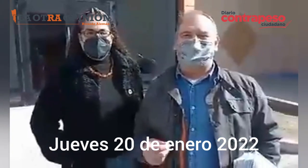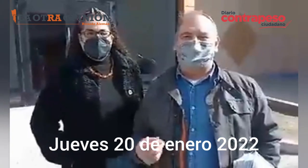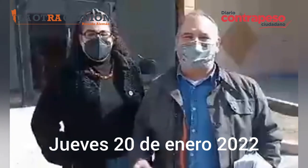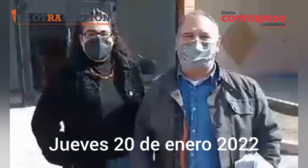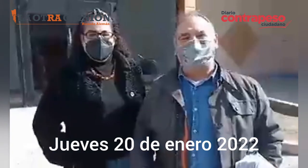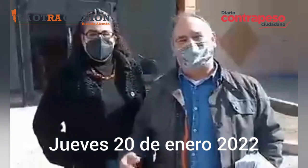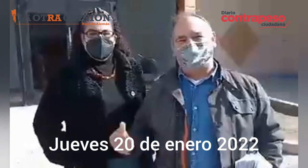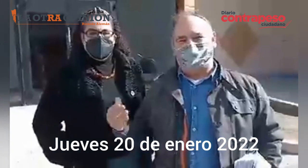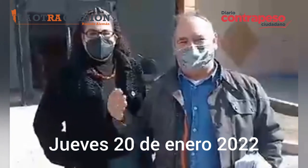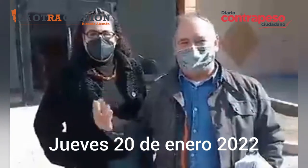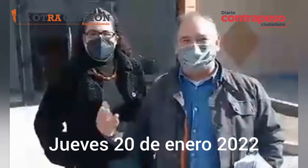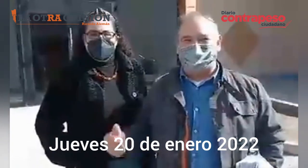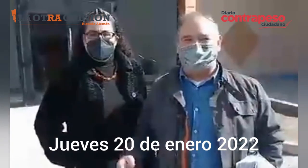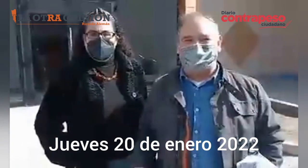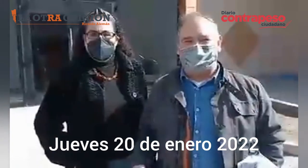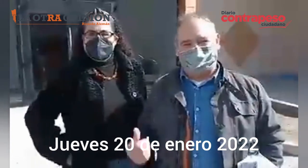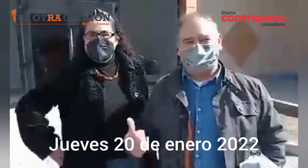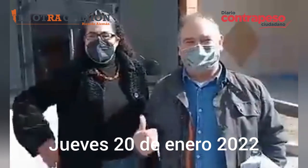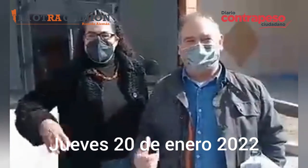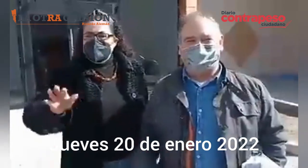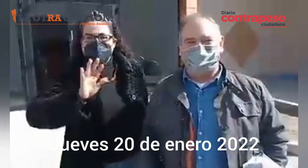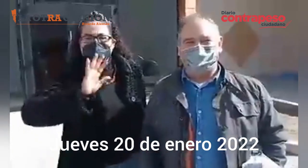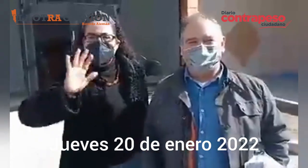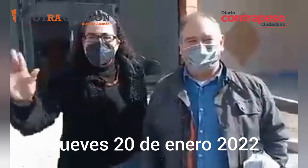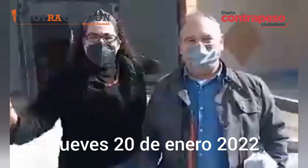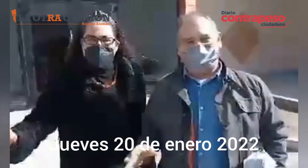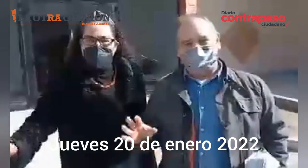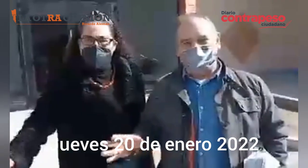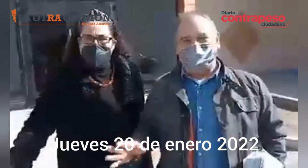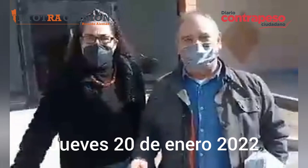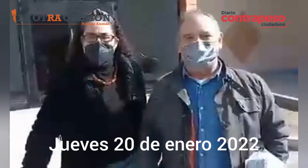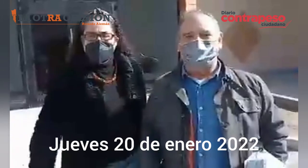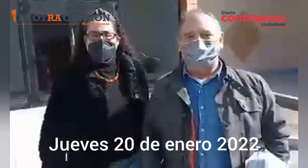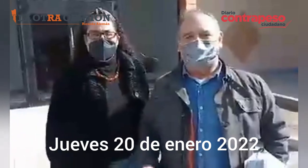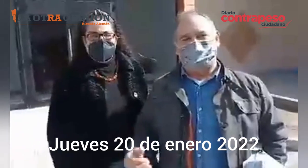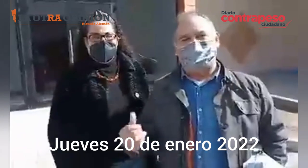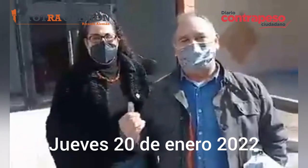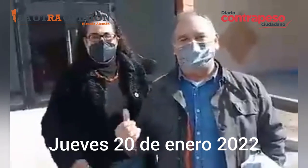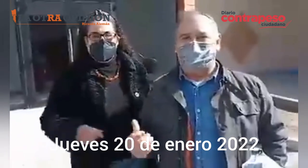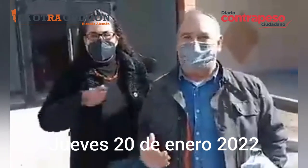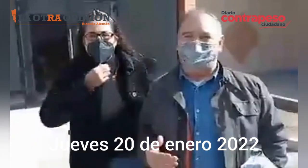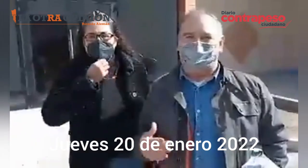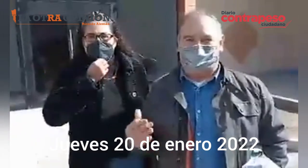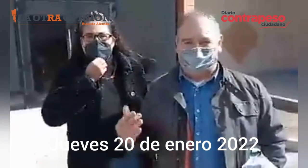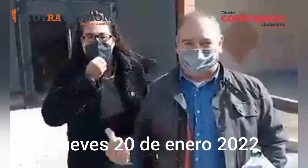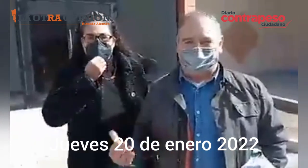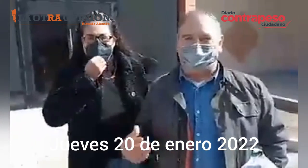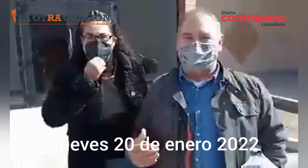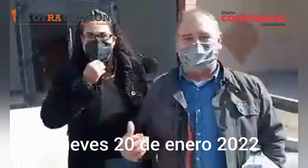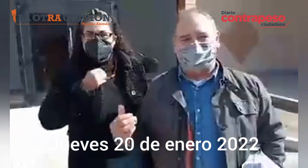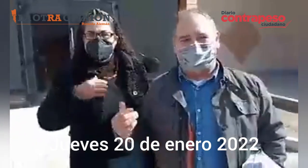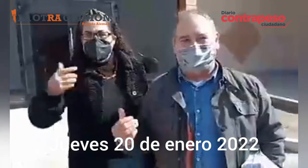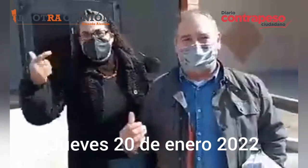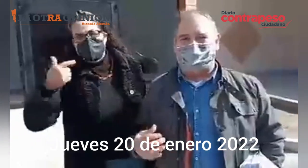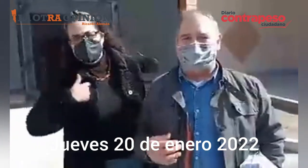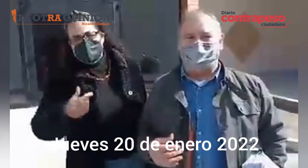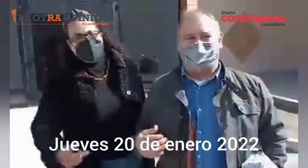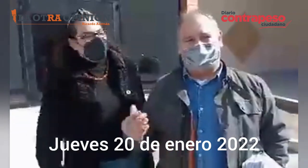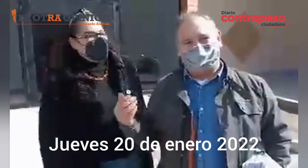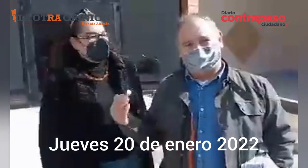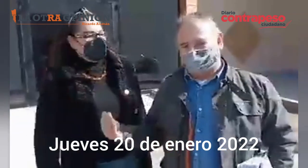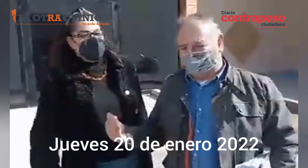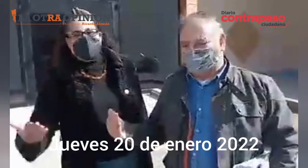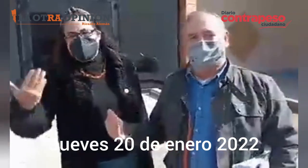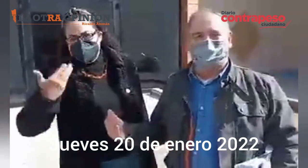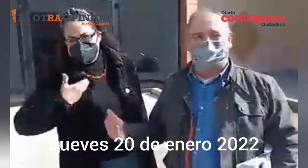a declarar embargado el giro mercantil de PCN. O sea, ya está embargado. Está embargado, se va a constituir como depositaria interventora a la caja,